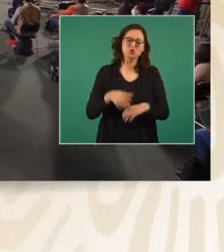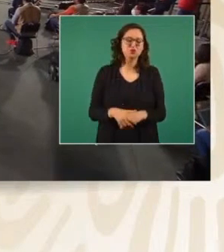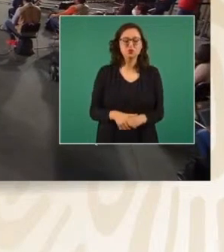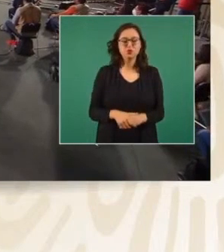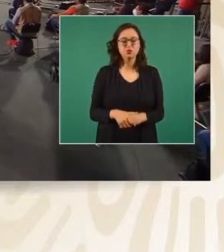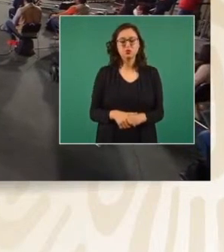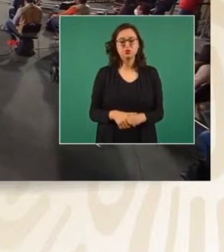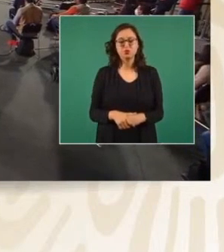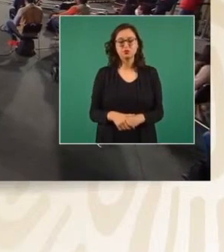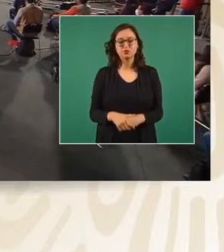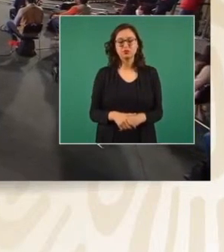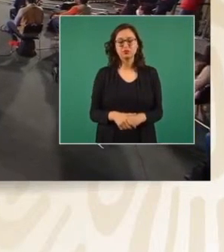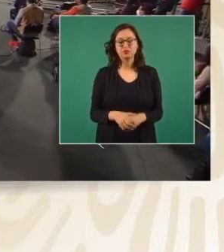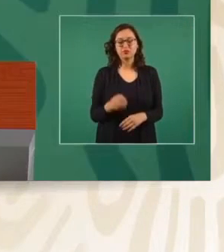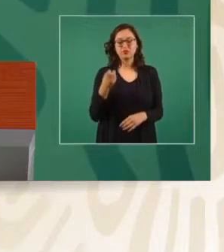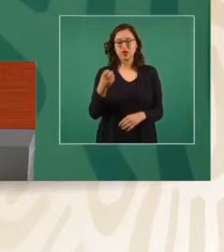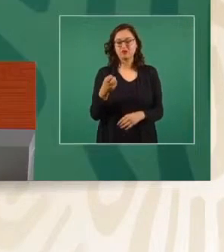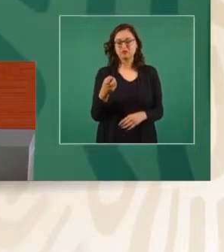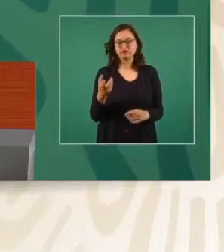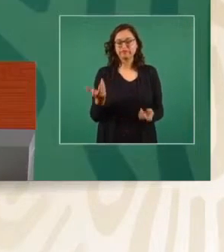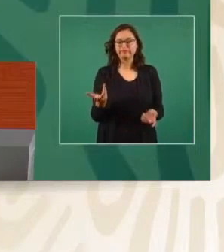con esa tomadura de pelo.